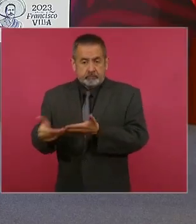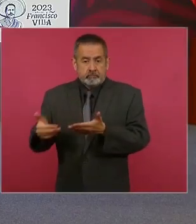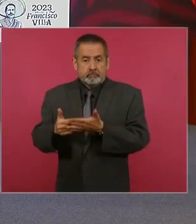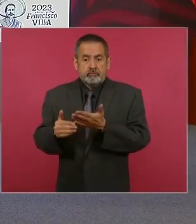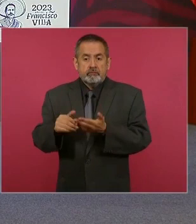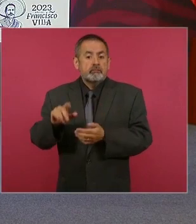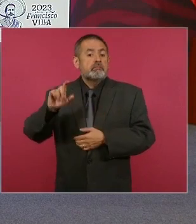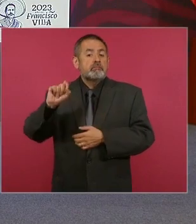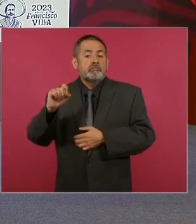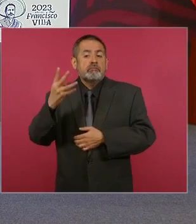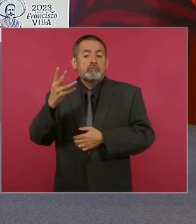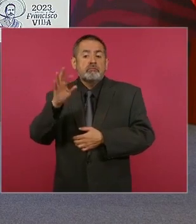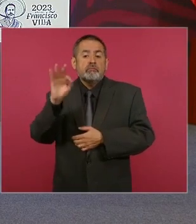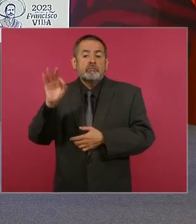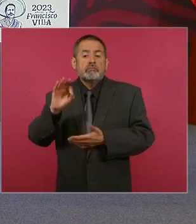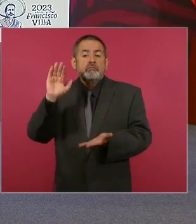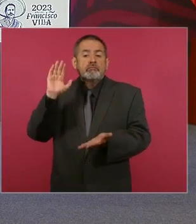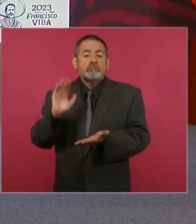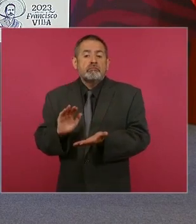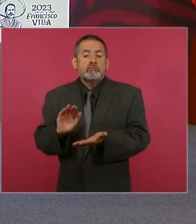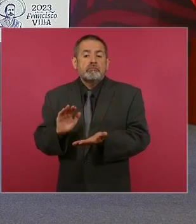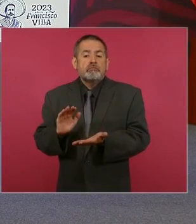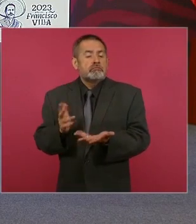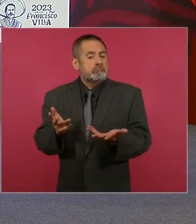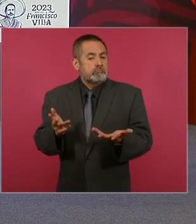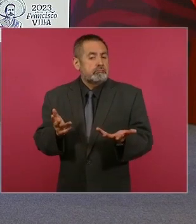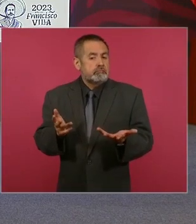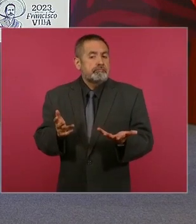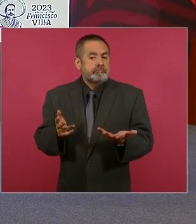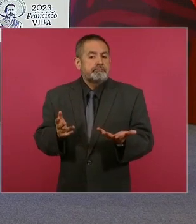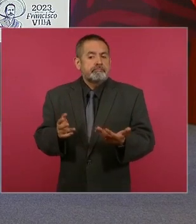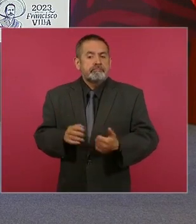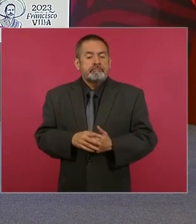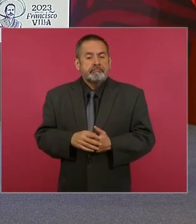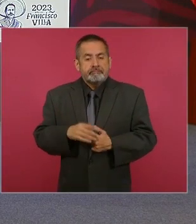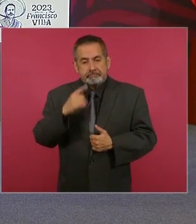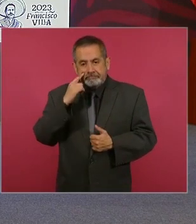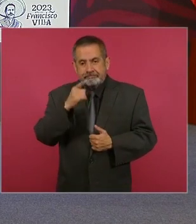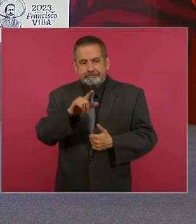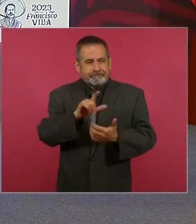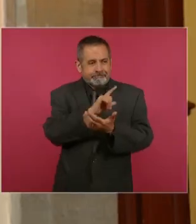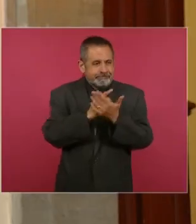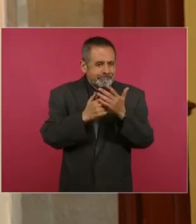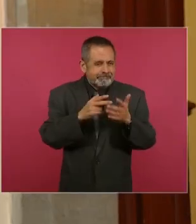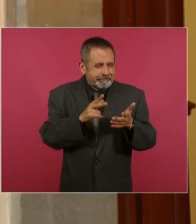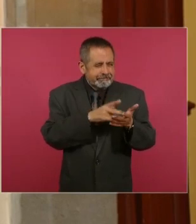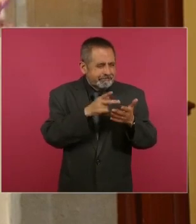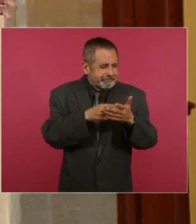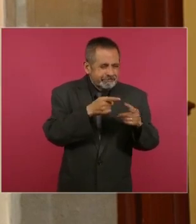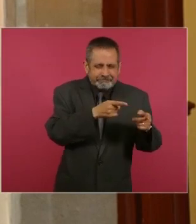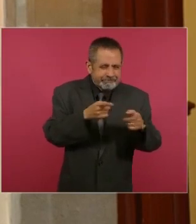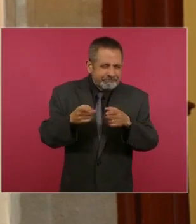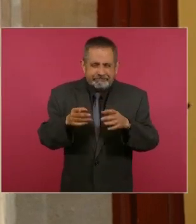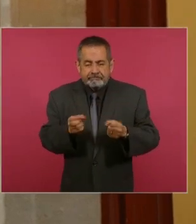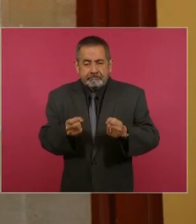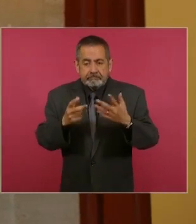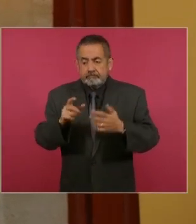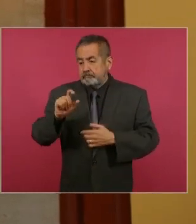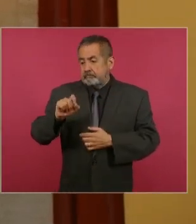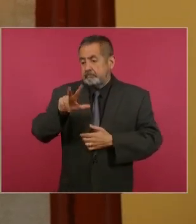menos 24%. Es decir, tenemos en la incidencia delictiva por cada 100,000 habitantes